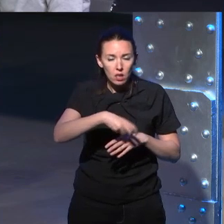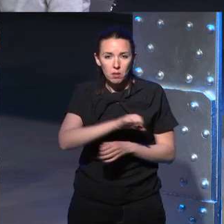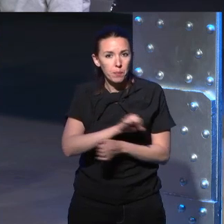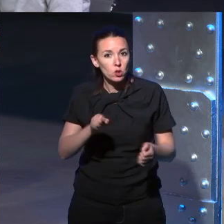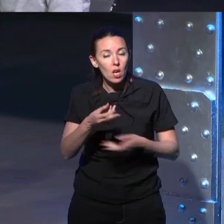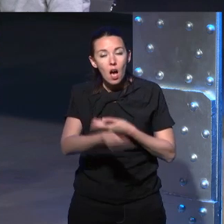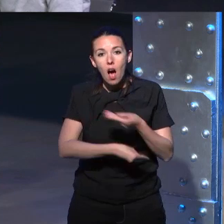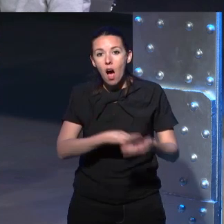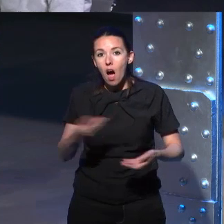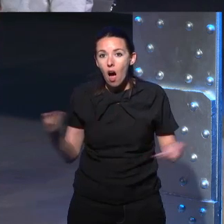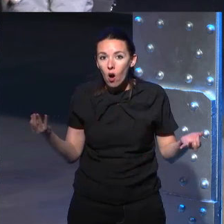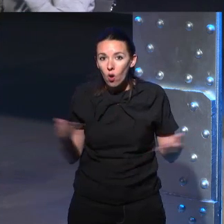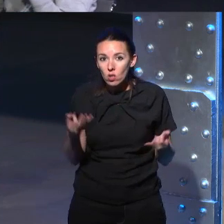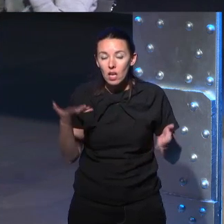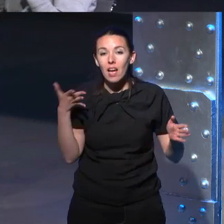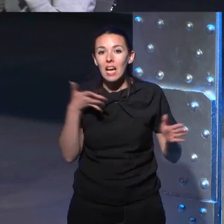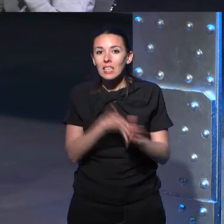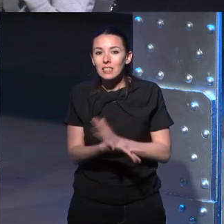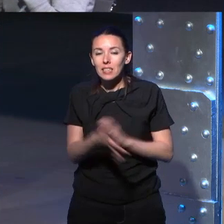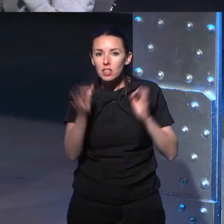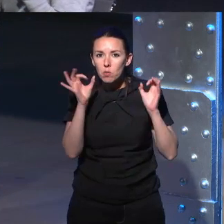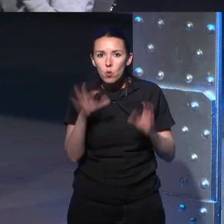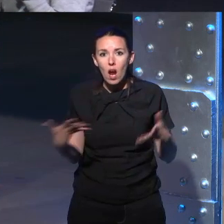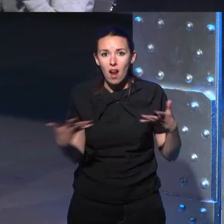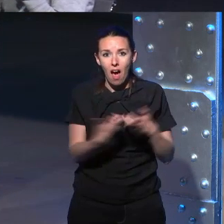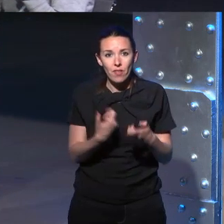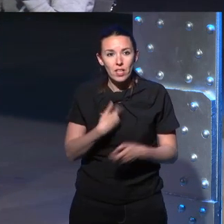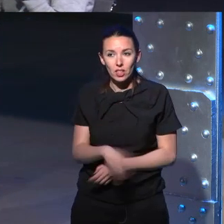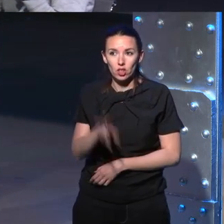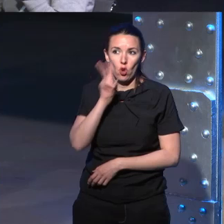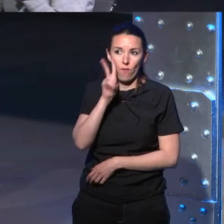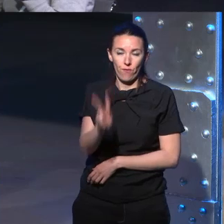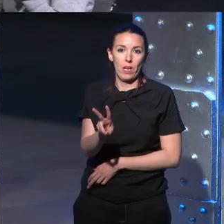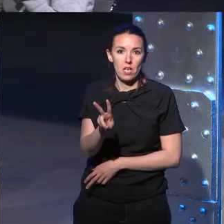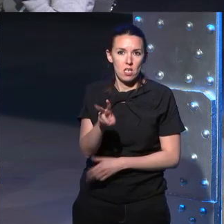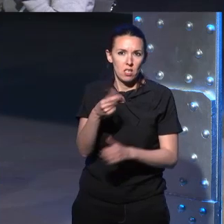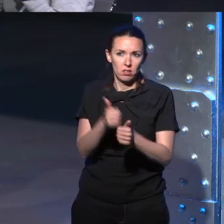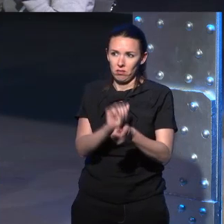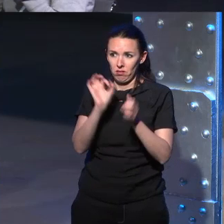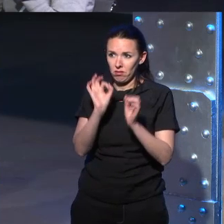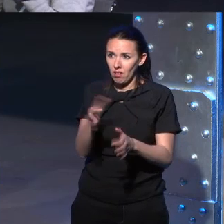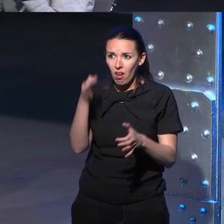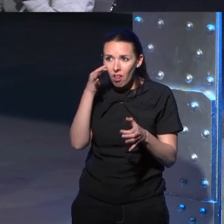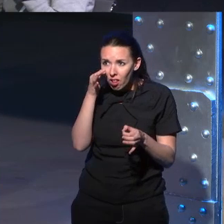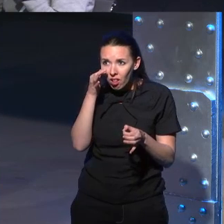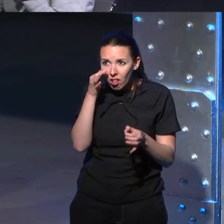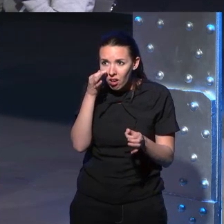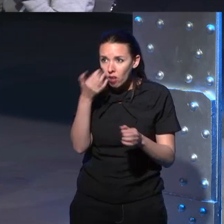es, describo tal cual el accidente que yo vi y del cual presencié